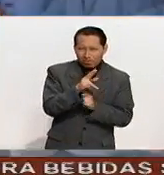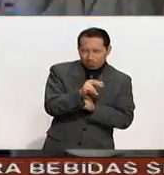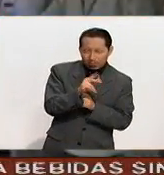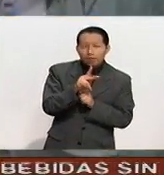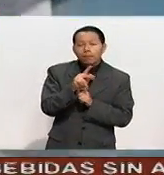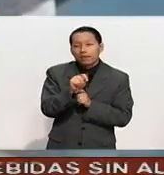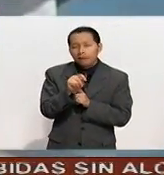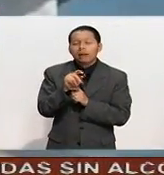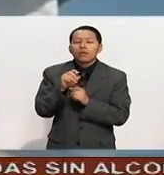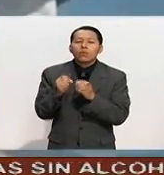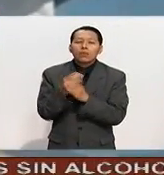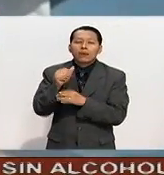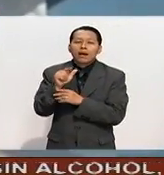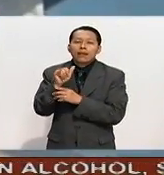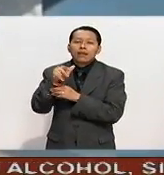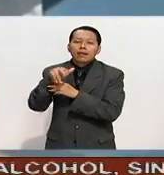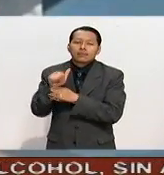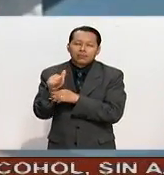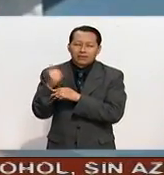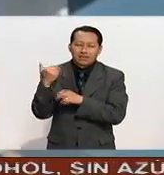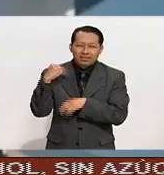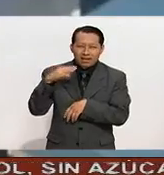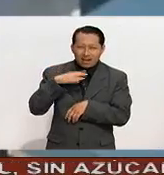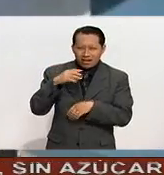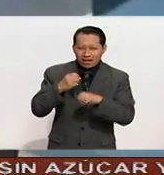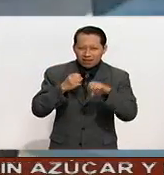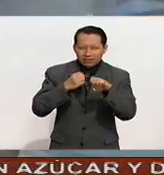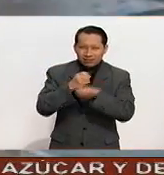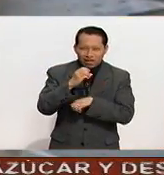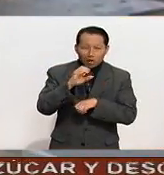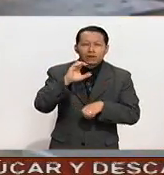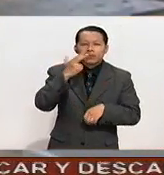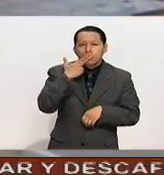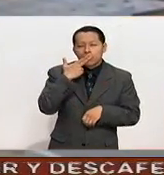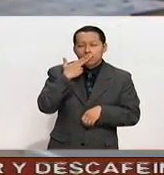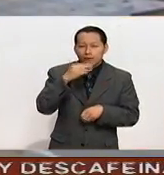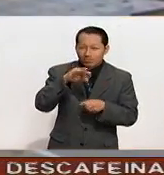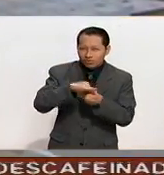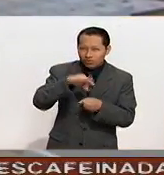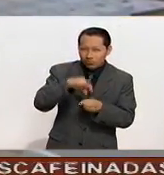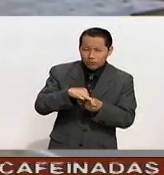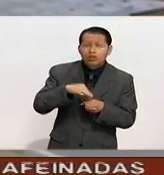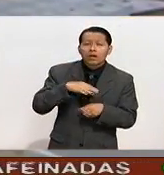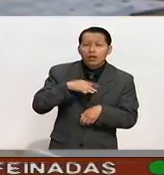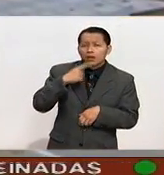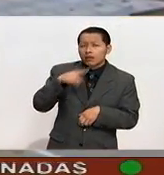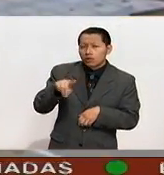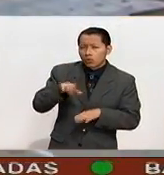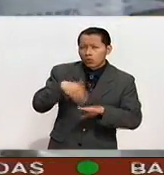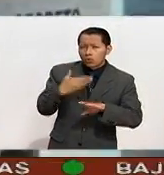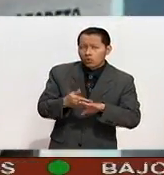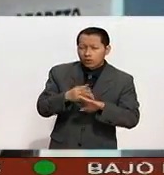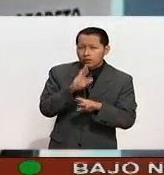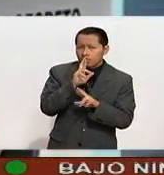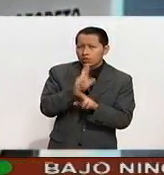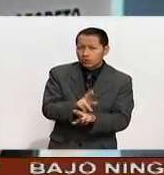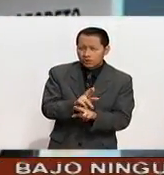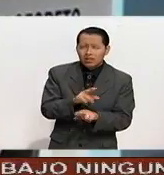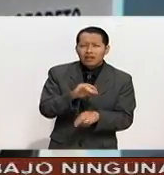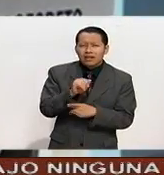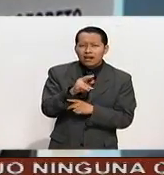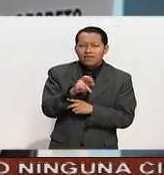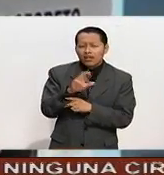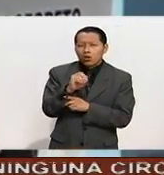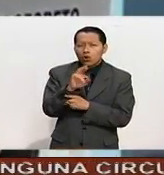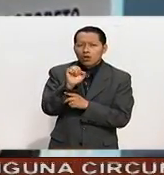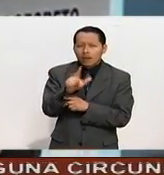Verde, PT y Nueva Alianza en las pasadas elecciones en el estado de Chihuahua presentaron una impugnación contra los resultados que le dan la victoria a Javier